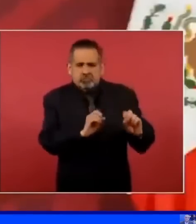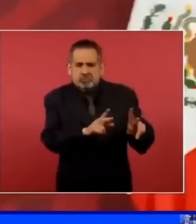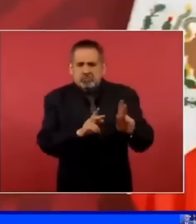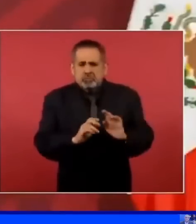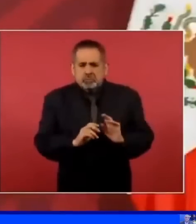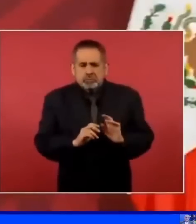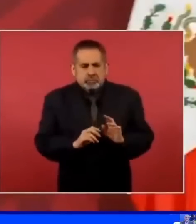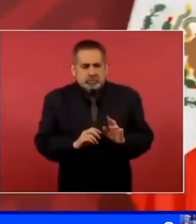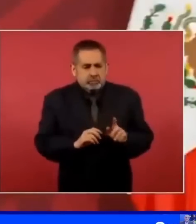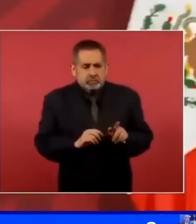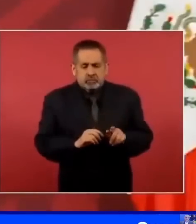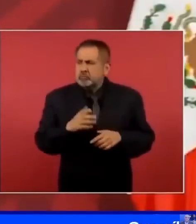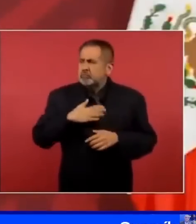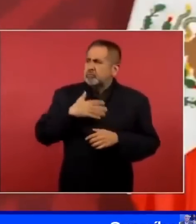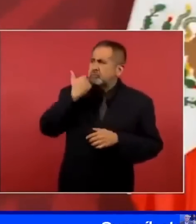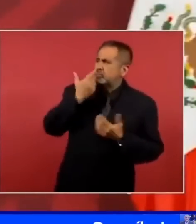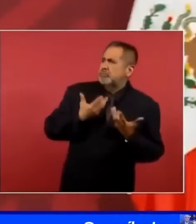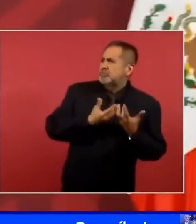en un grupo,